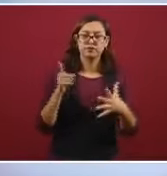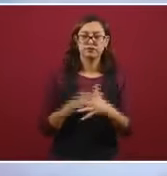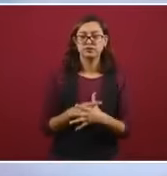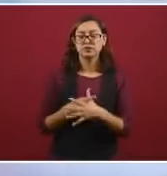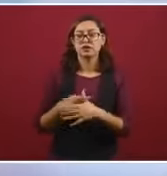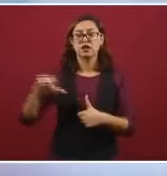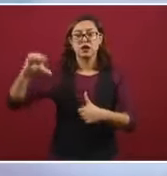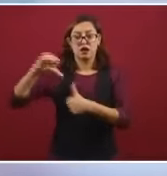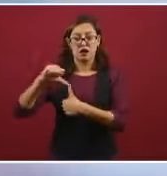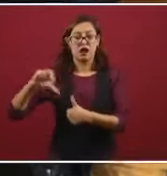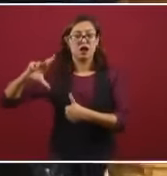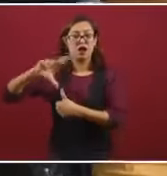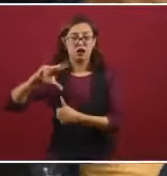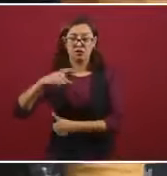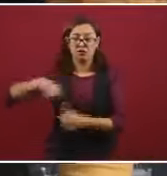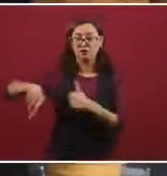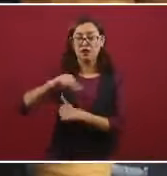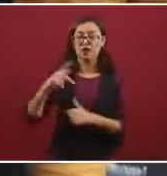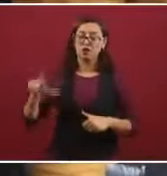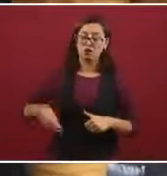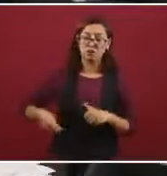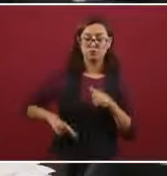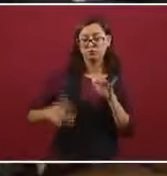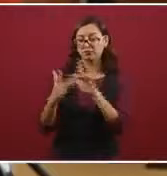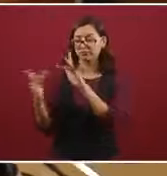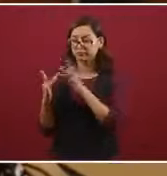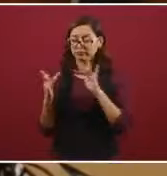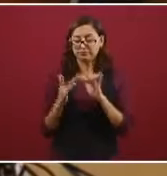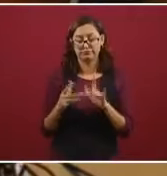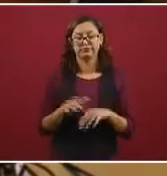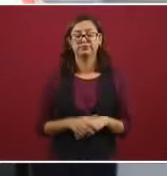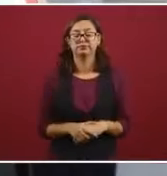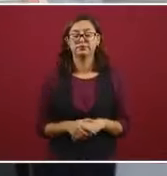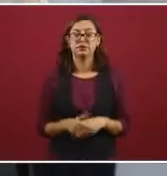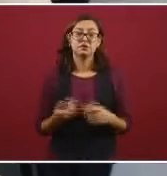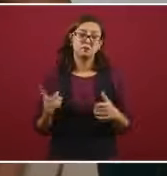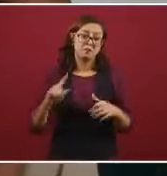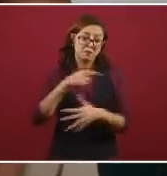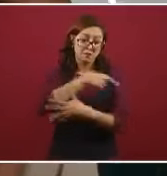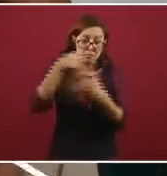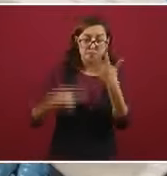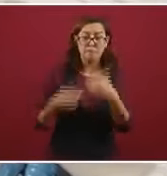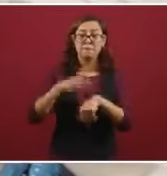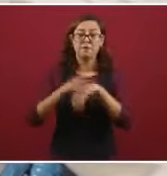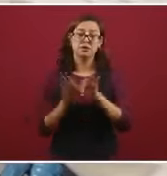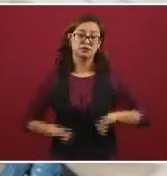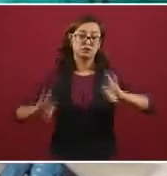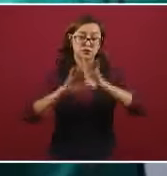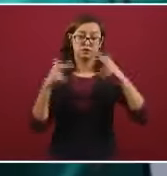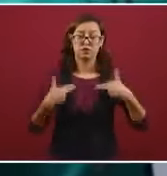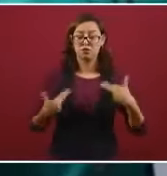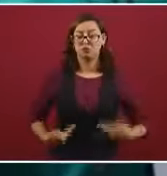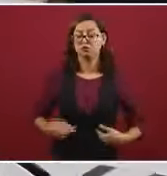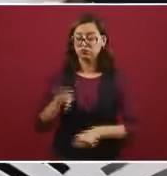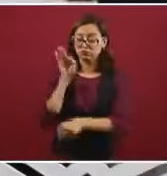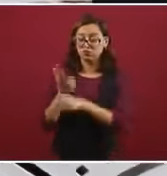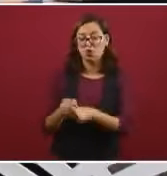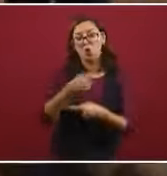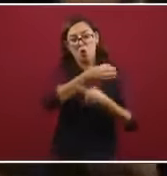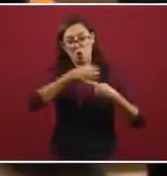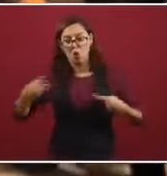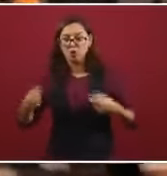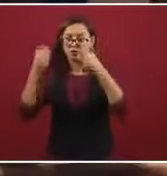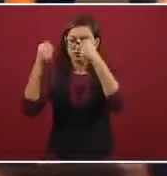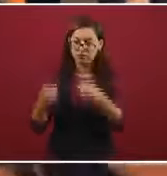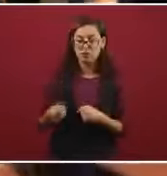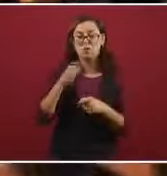Caribe. Estos ejes rectores priorizan la protección humana y fortalecen una migración regular, ordenada y segura, como